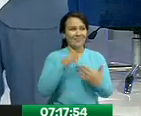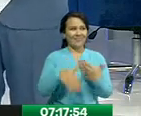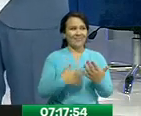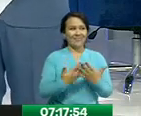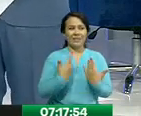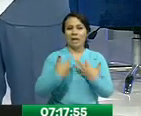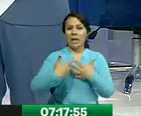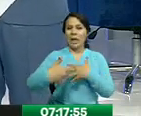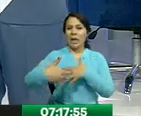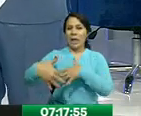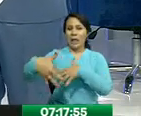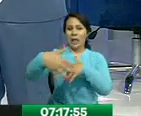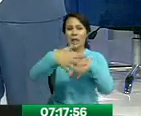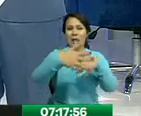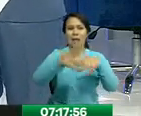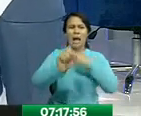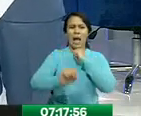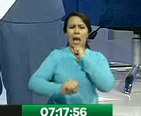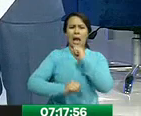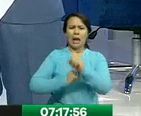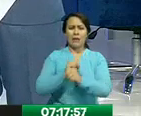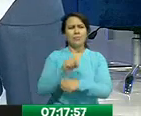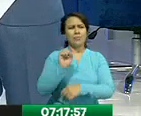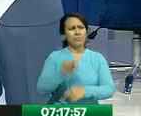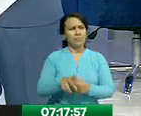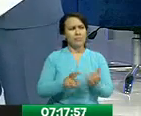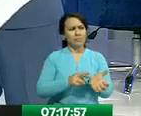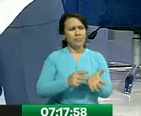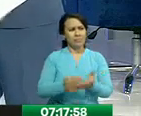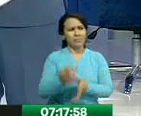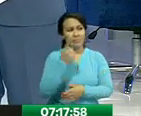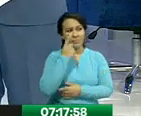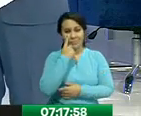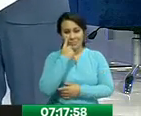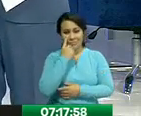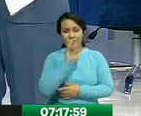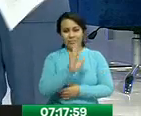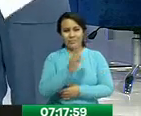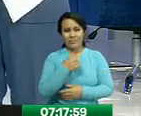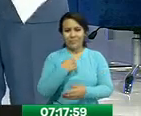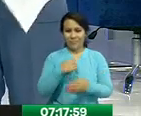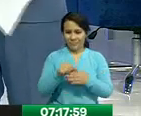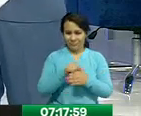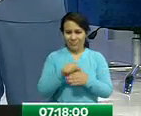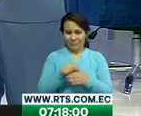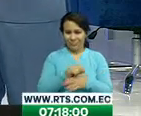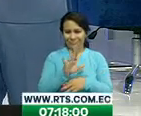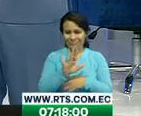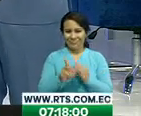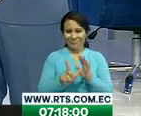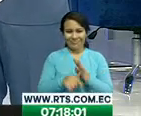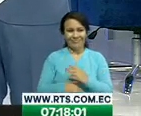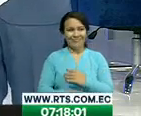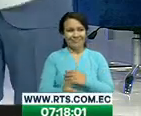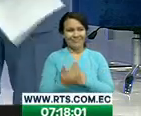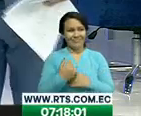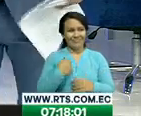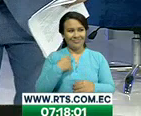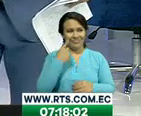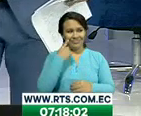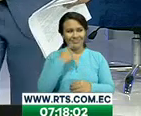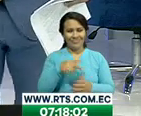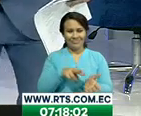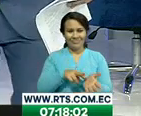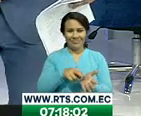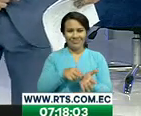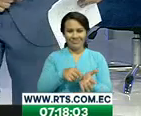el país en las elecciones pasadas, ¿cómo no le van a dar las piernas para el baile? Vamos a hacer ahí alguna quiromancia, pero lo vamos a hacer. A ver, muestre, muestre que puede ahí, todavía.